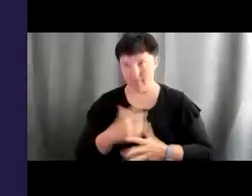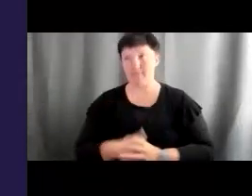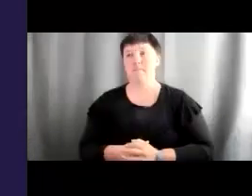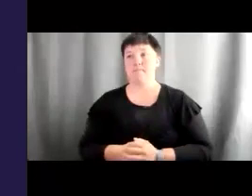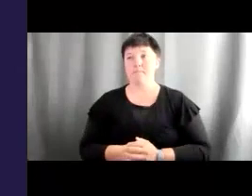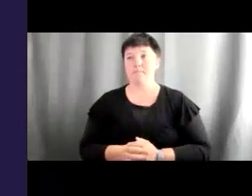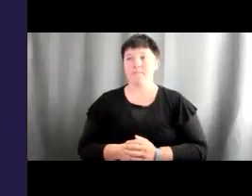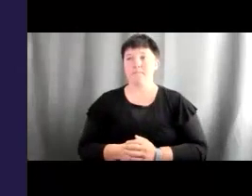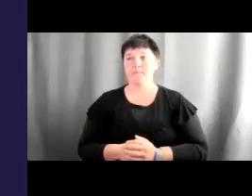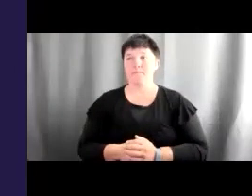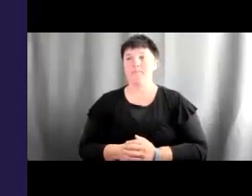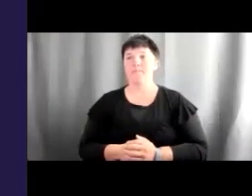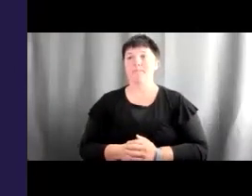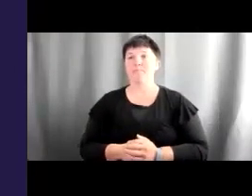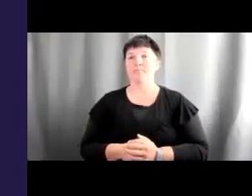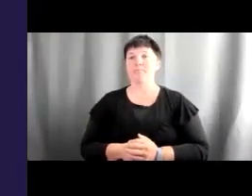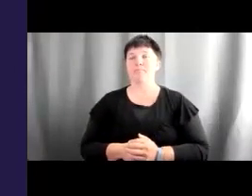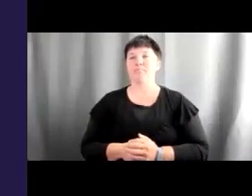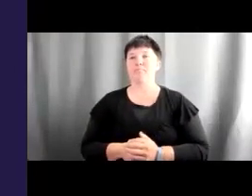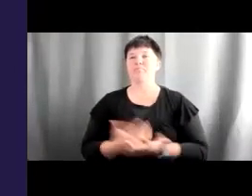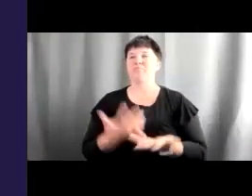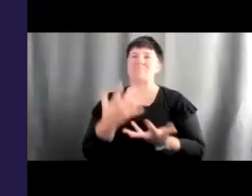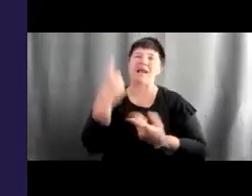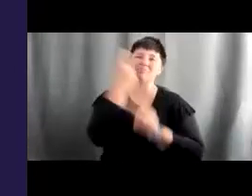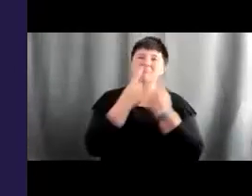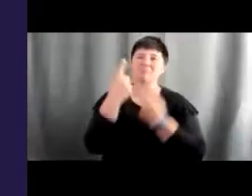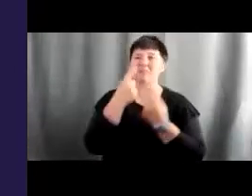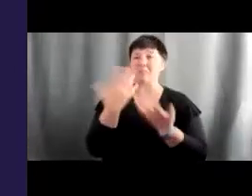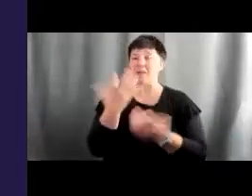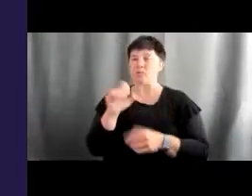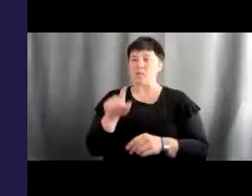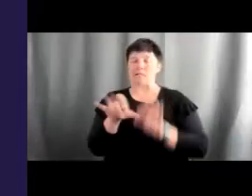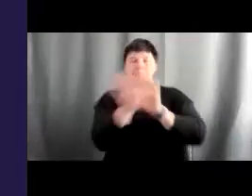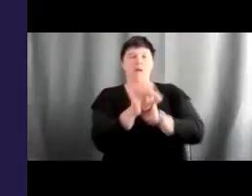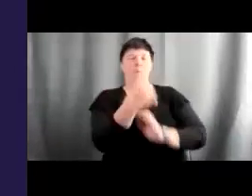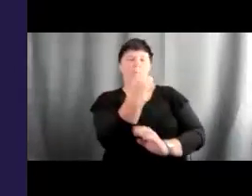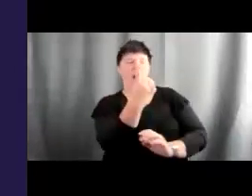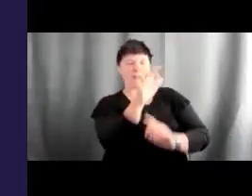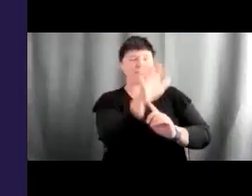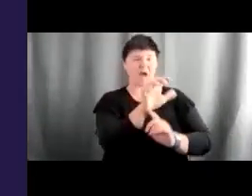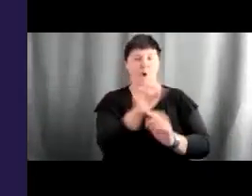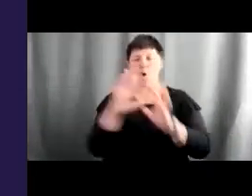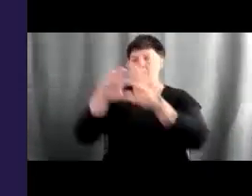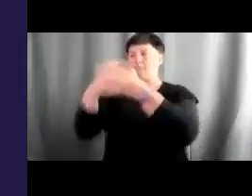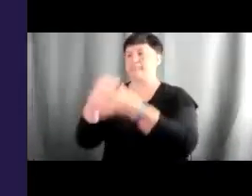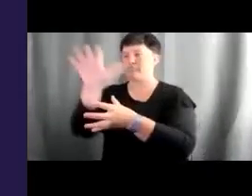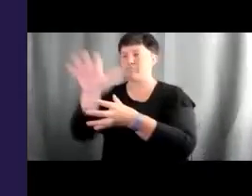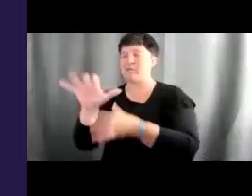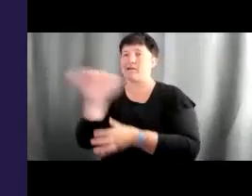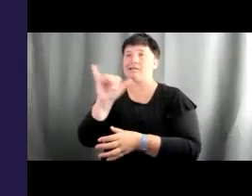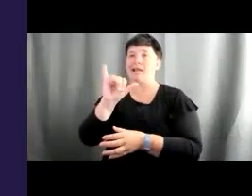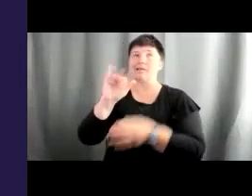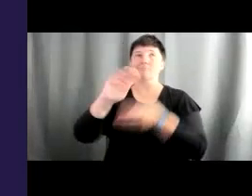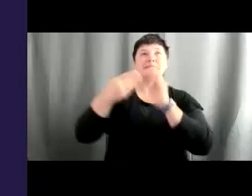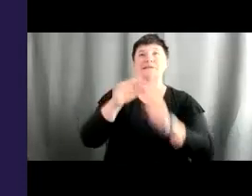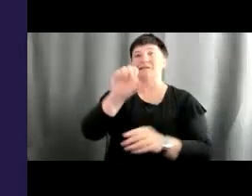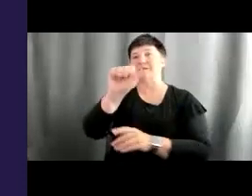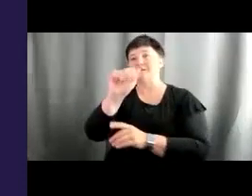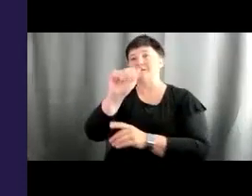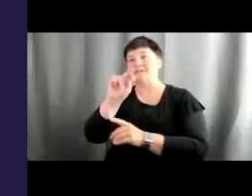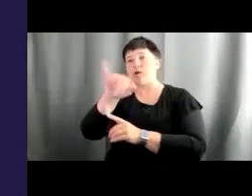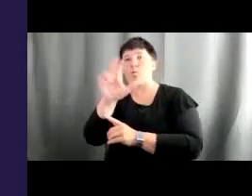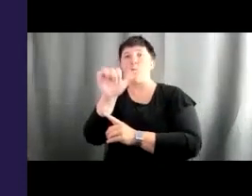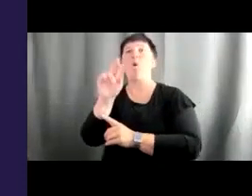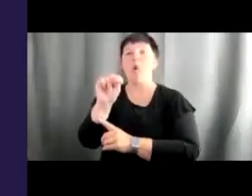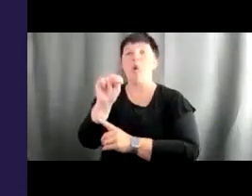Y si lo piensas, tal vez solo quieras ver un píxel o un conjunto de píxeles de una ciudad como San Juan. Entonces, tienes